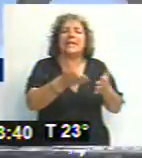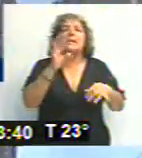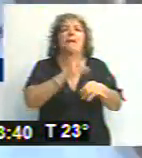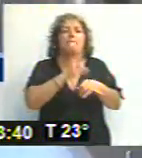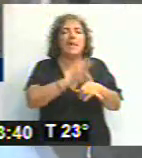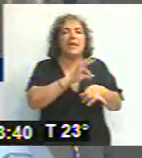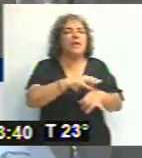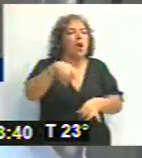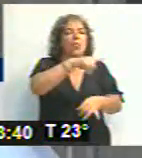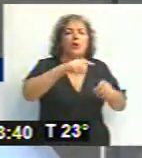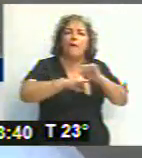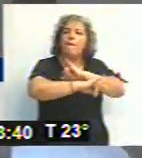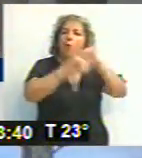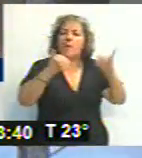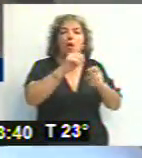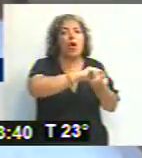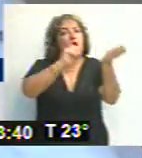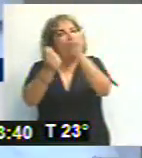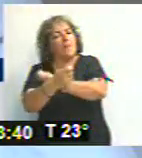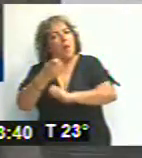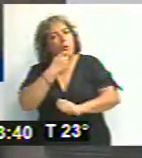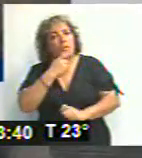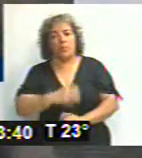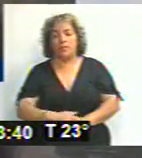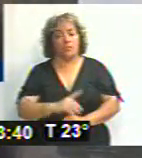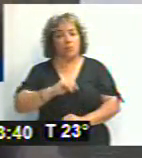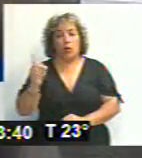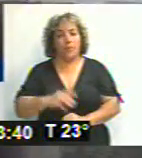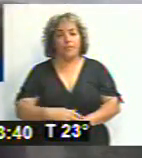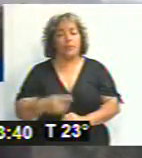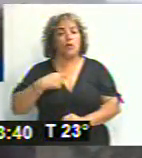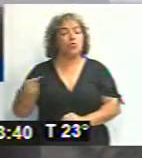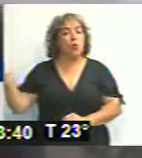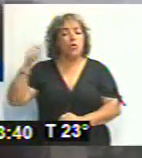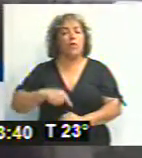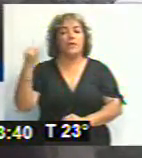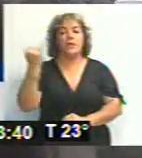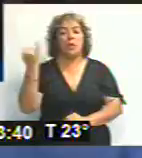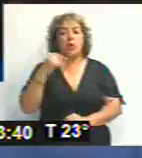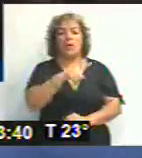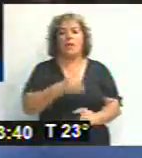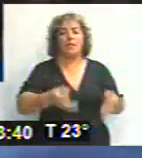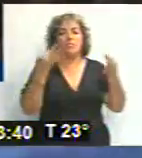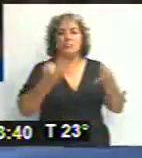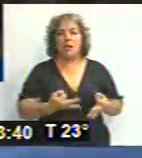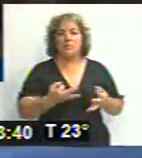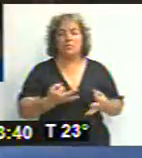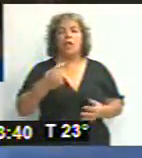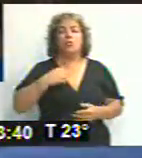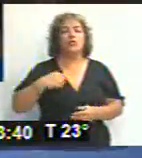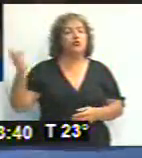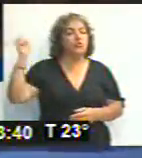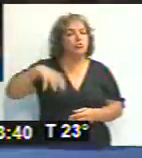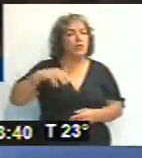¿Ustedes fueron informados de que había sido trasladado, por ejemplo? No, yo cuando vine el jueves él estuvo bien. Yo estuve hasta